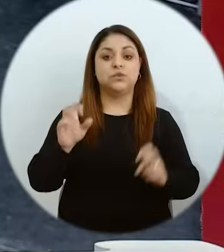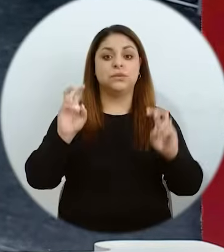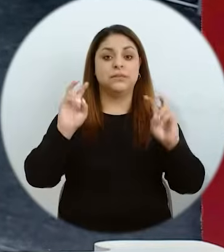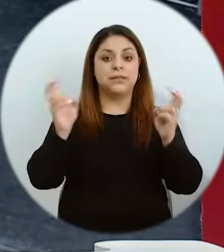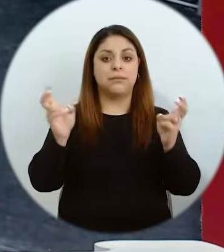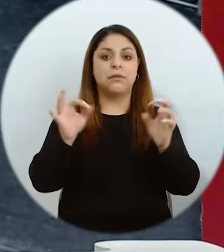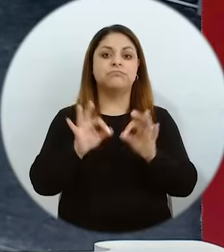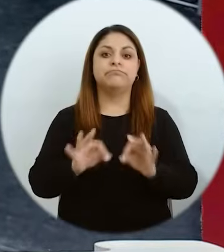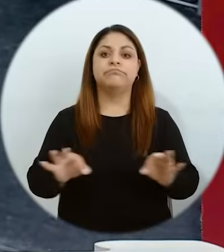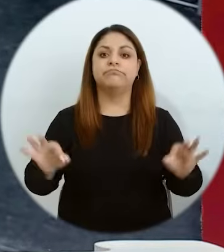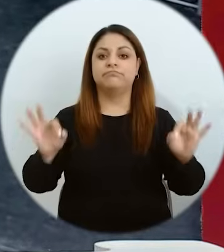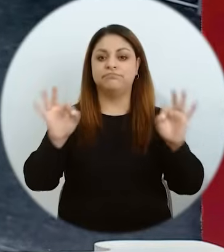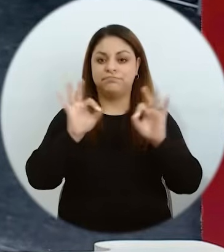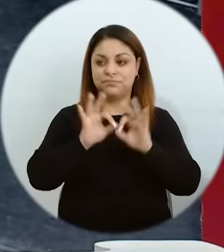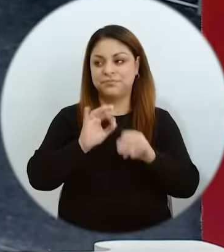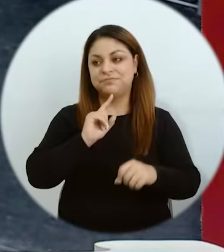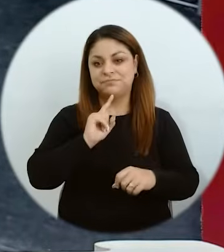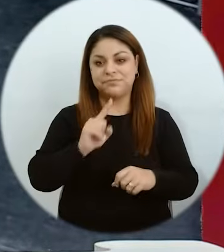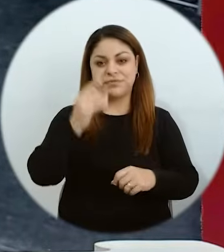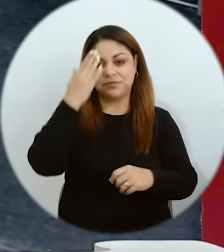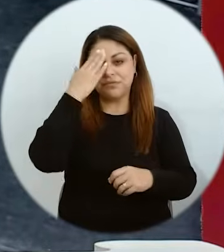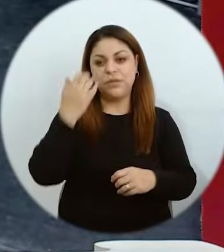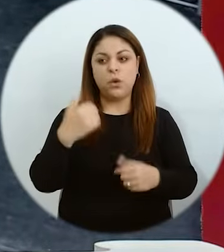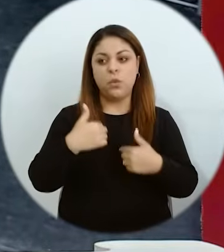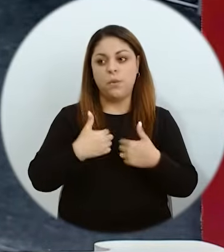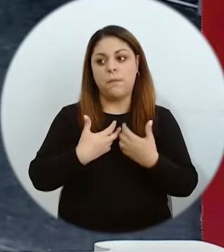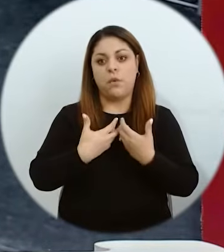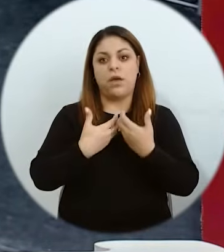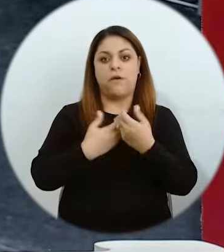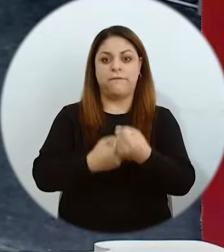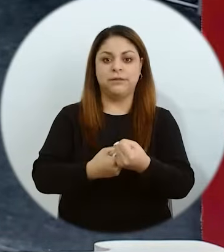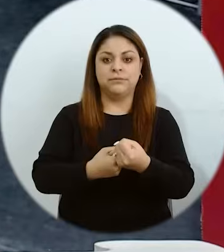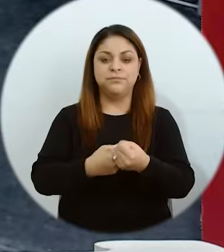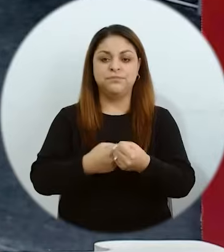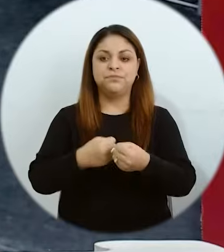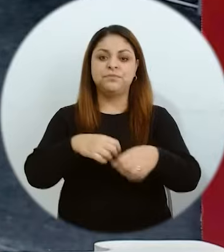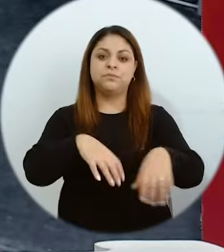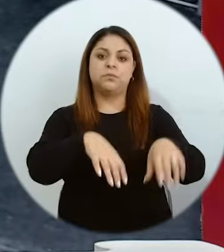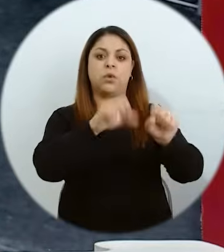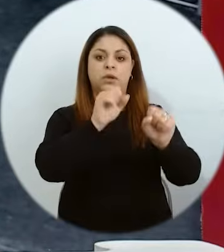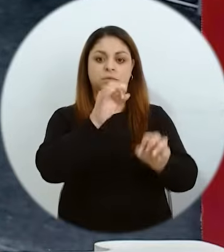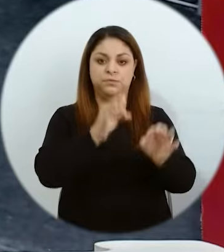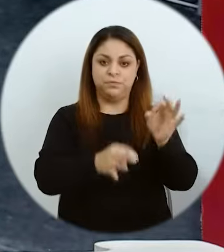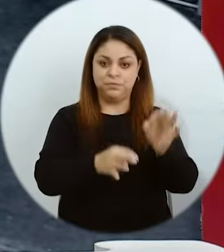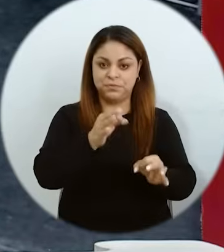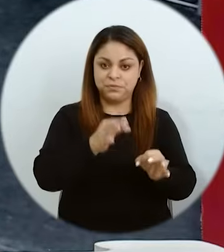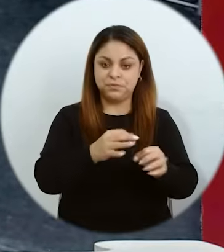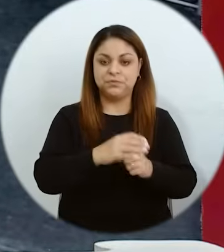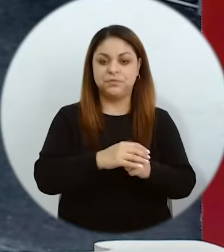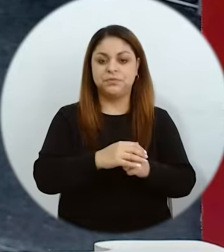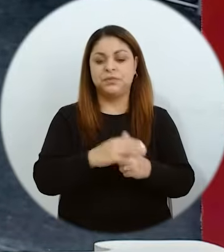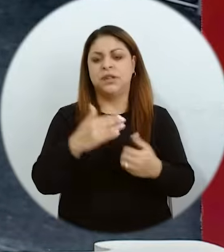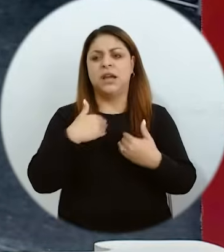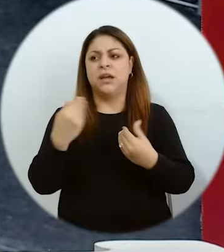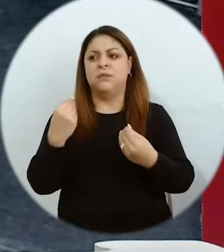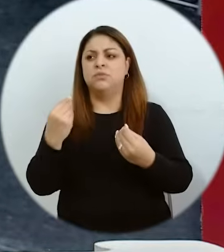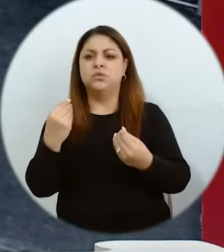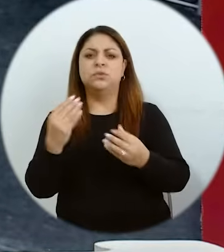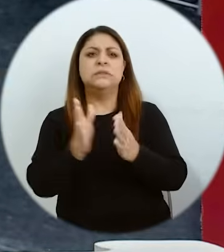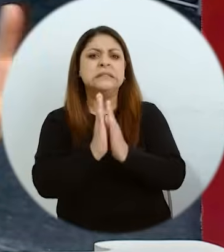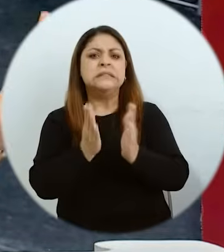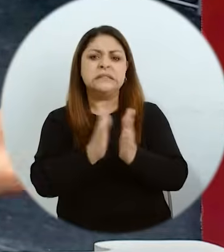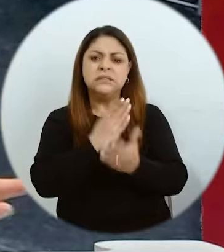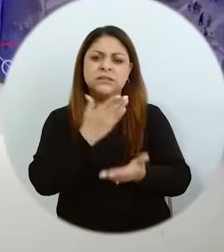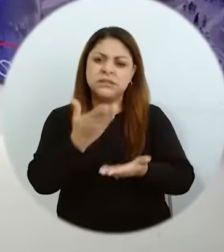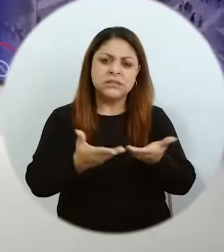Ese es un tema bien importante, ¿verdad? Porque una puede confiar en el Poder Judicial,